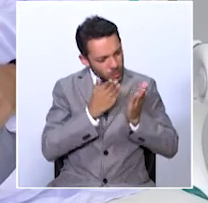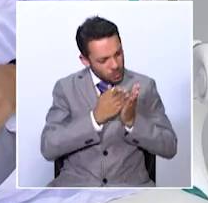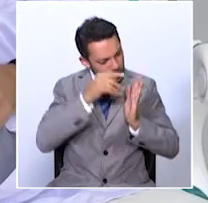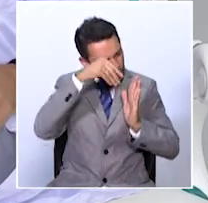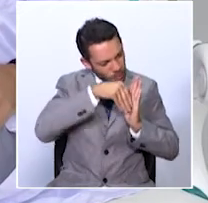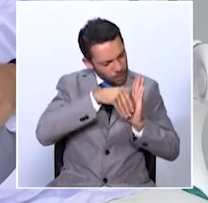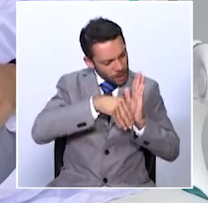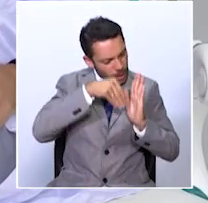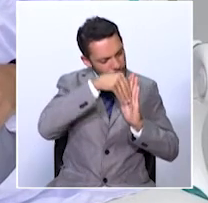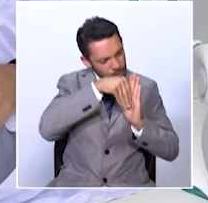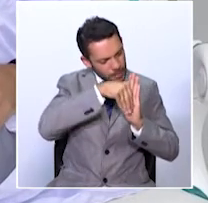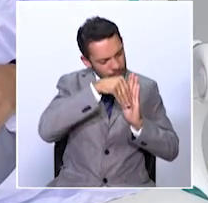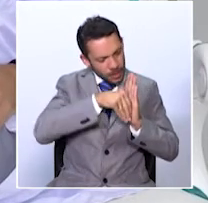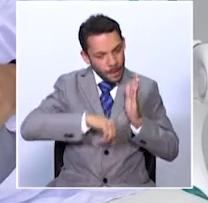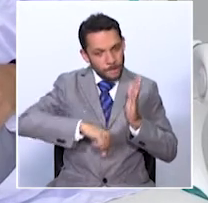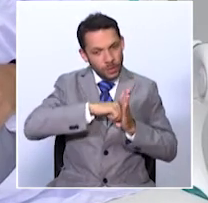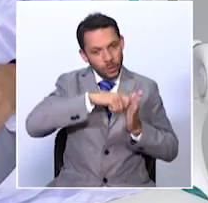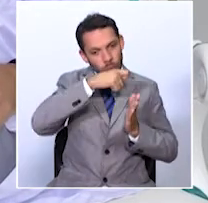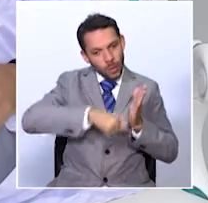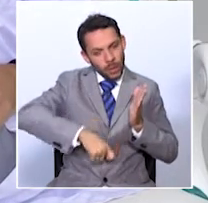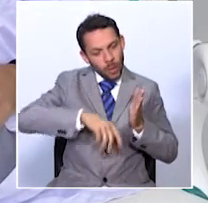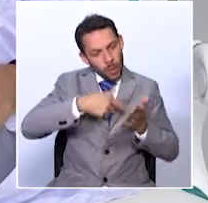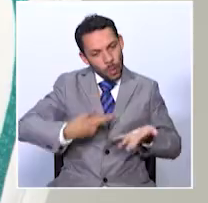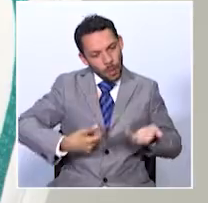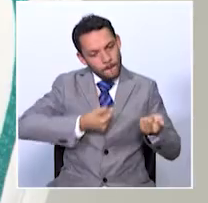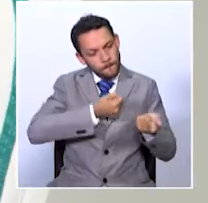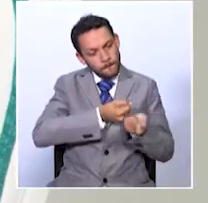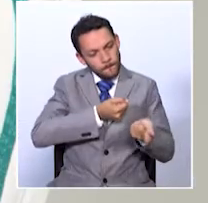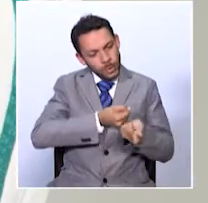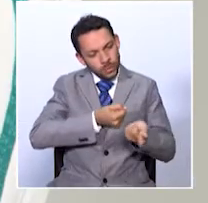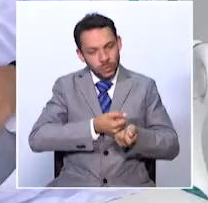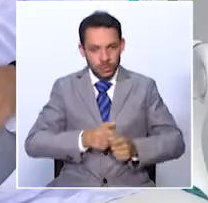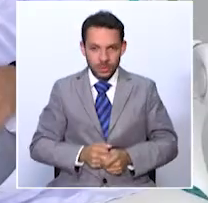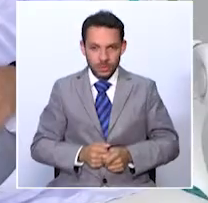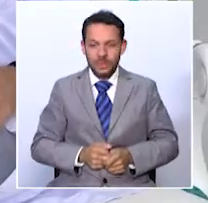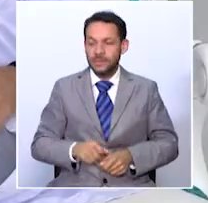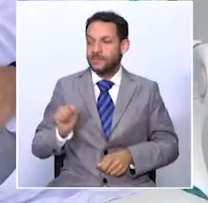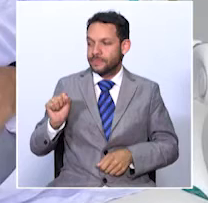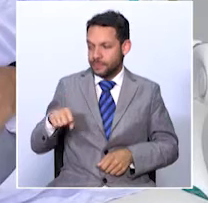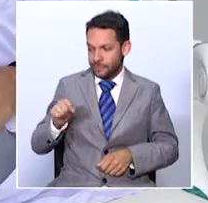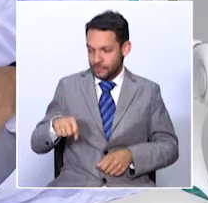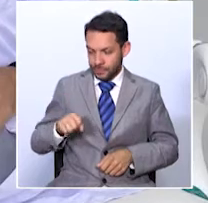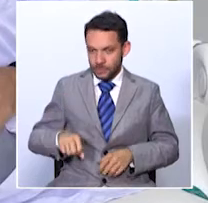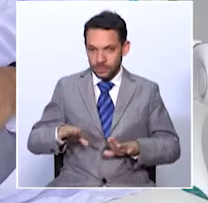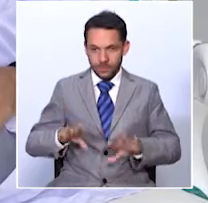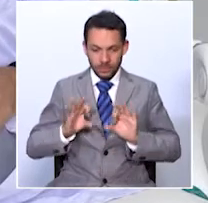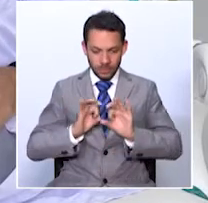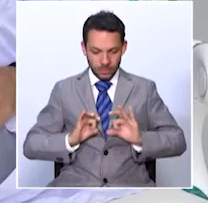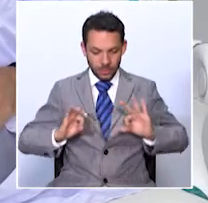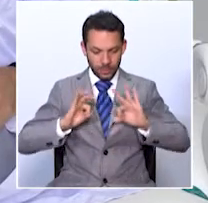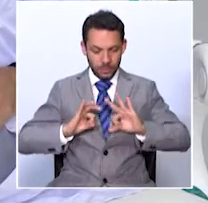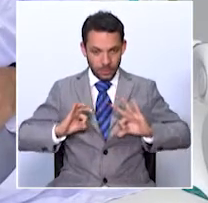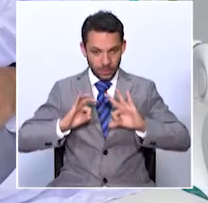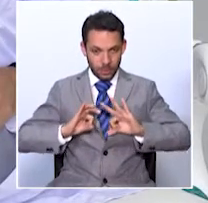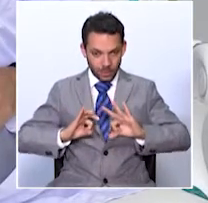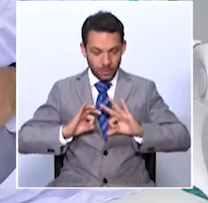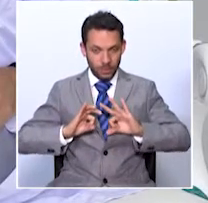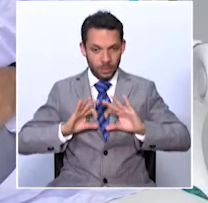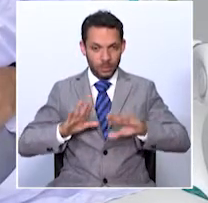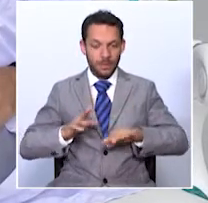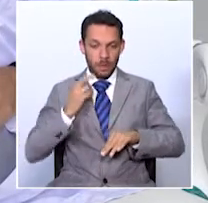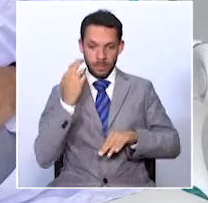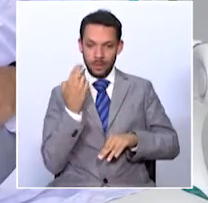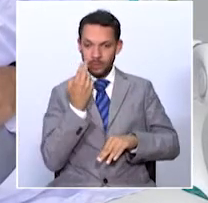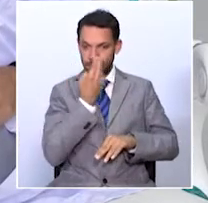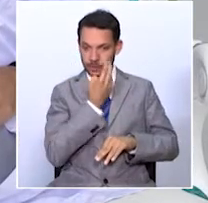hacer un procedimiento correctivo a este tipo de procesos? Sí, la glándula mamaria obviamente también tiene su